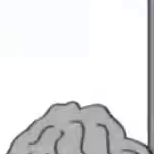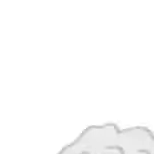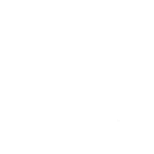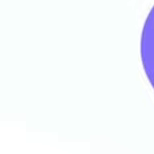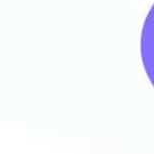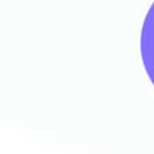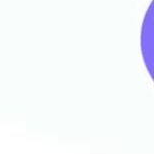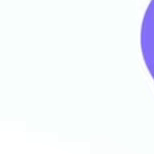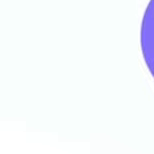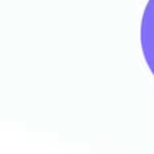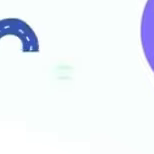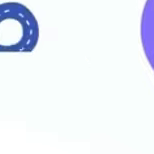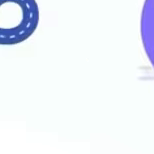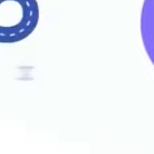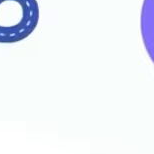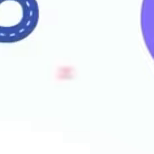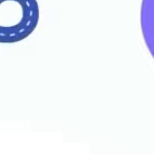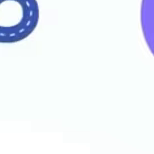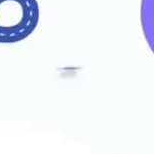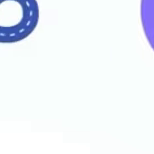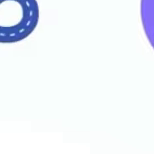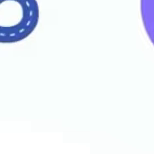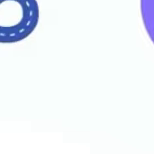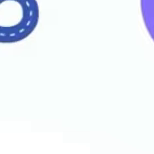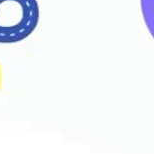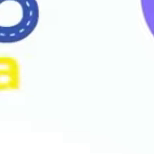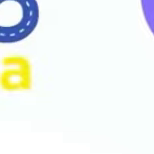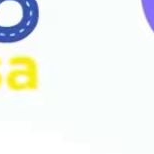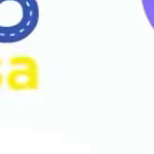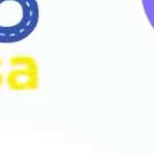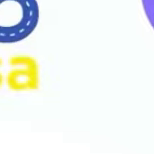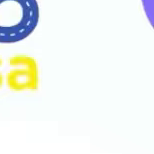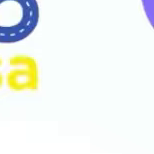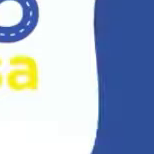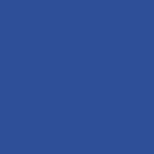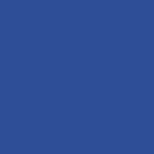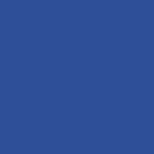Aprendo en Casa, una iniciativa del Ministerio de Educación.